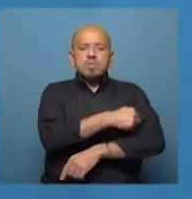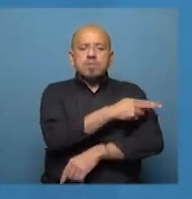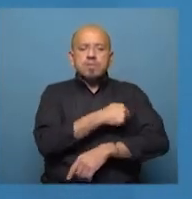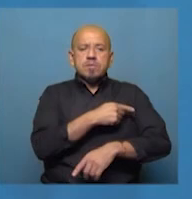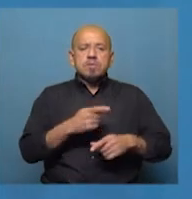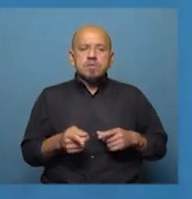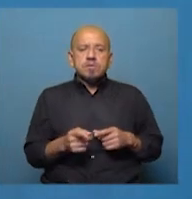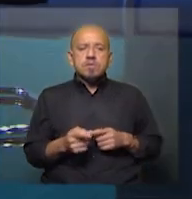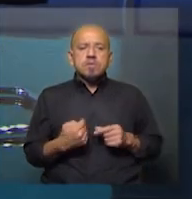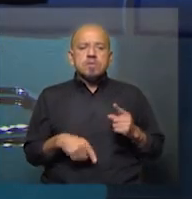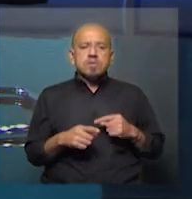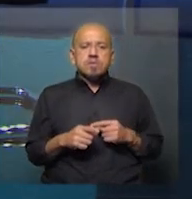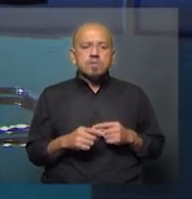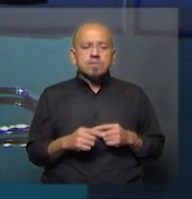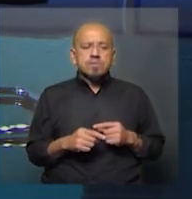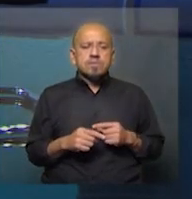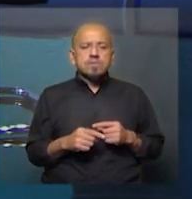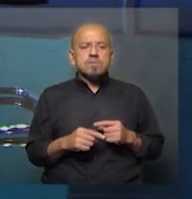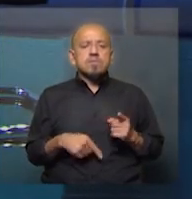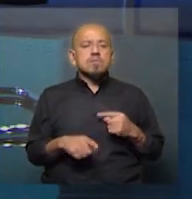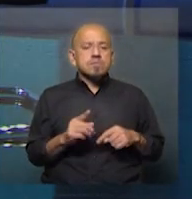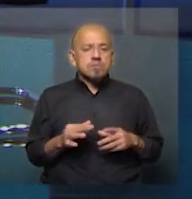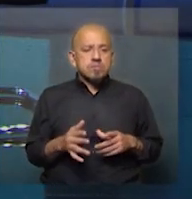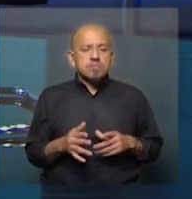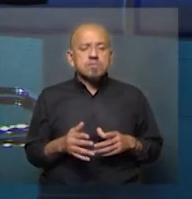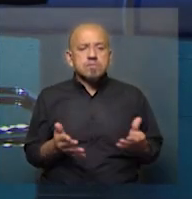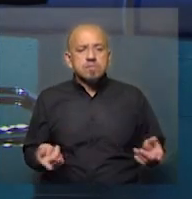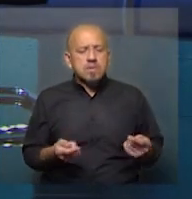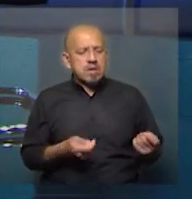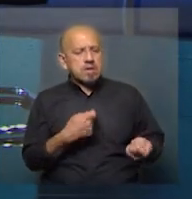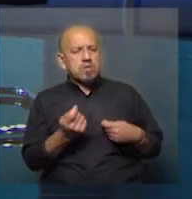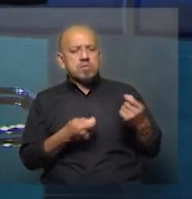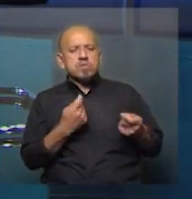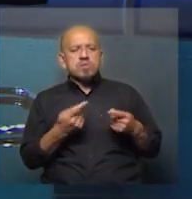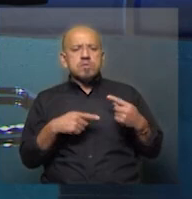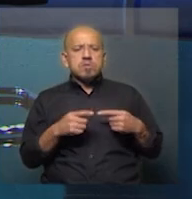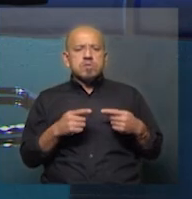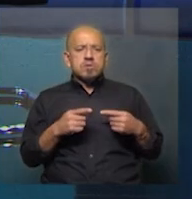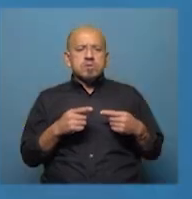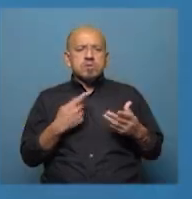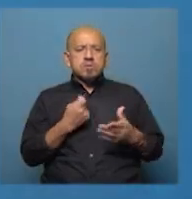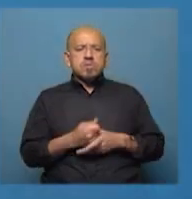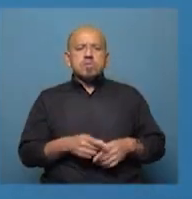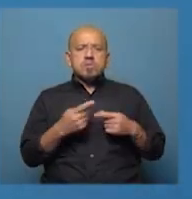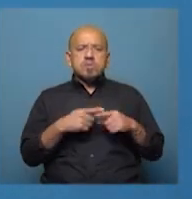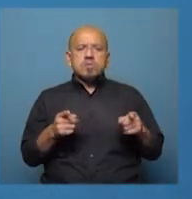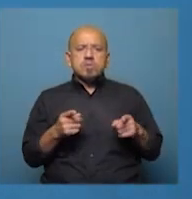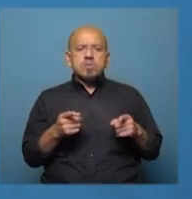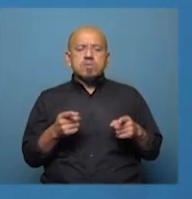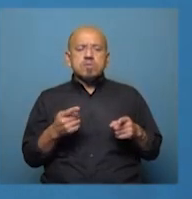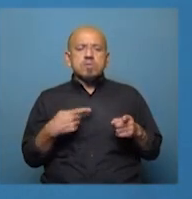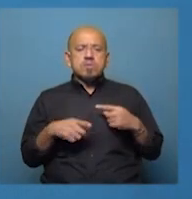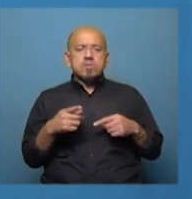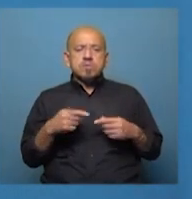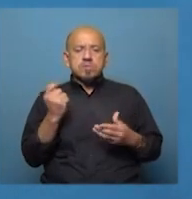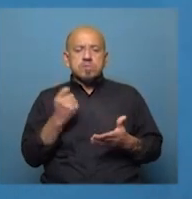comunitaria estamos hablando ahí obviamente de condiciones de negociación y de compra muy distintas no entonces seguramente termine